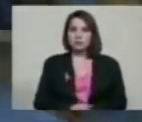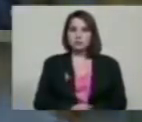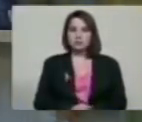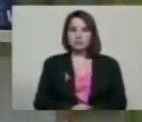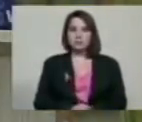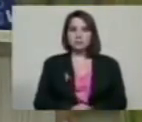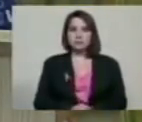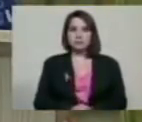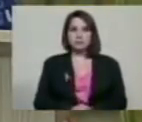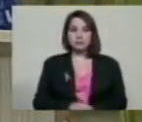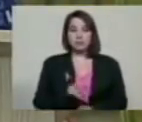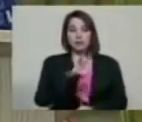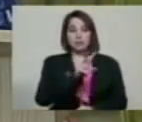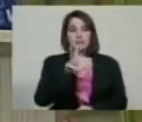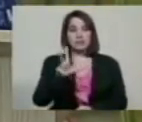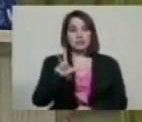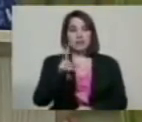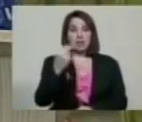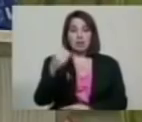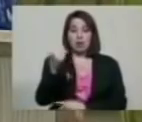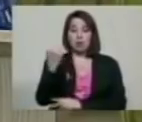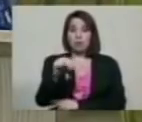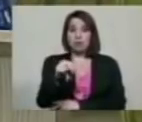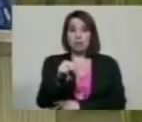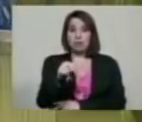ahora el 23 de noviembre cumplo 56,